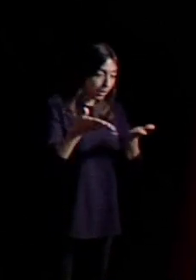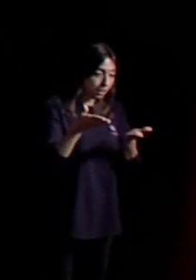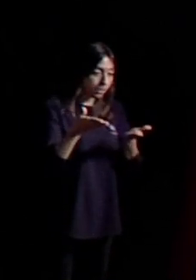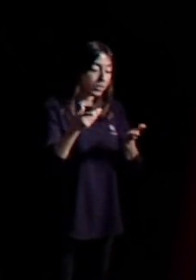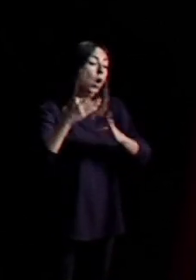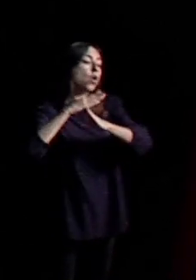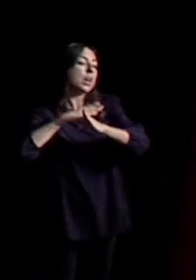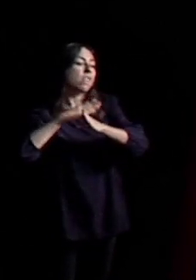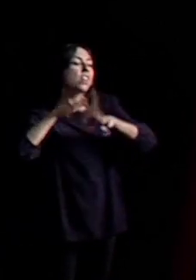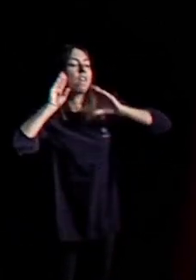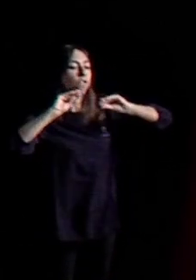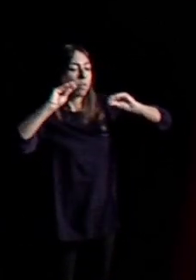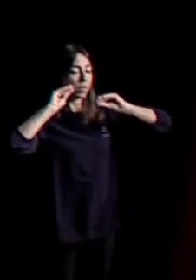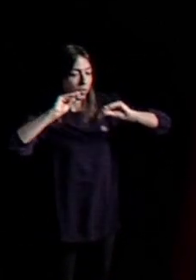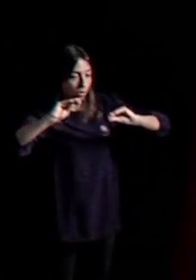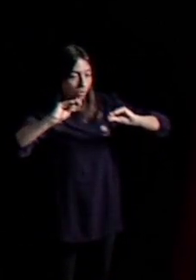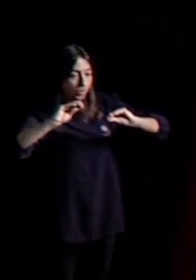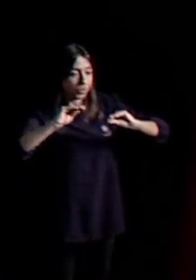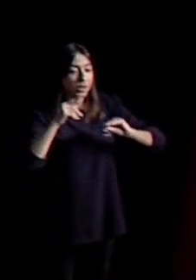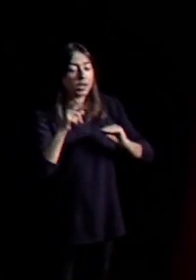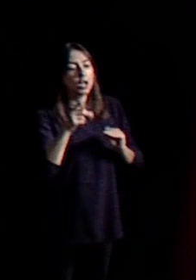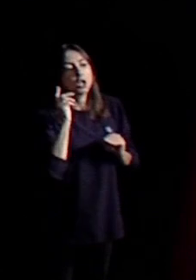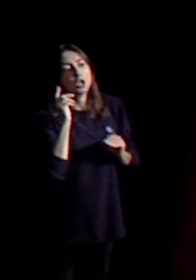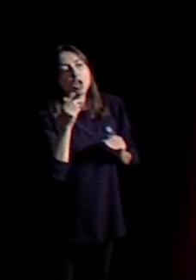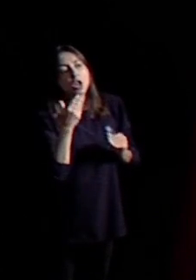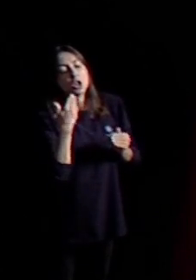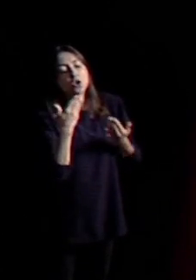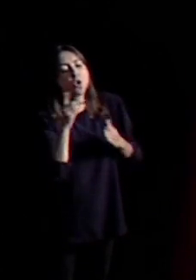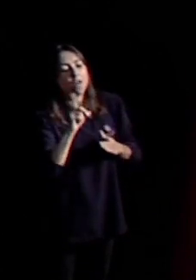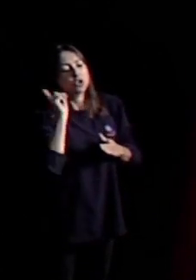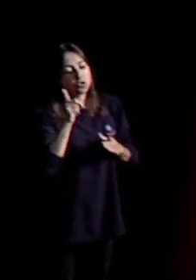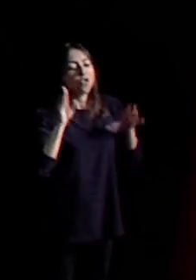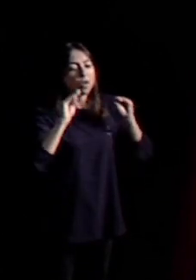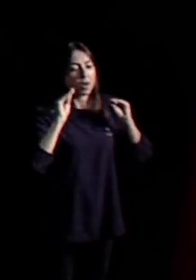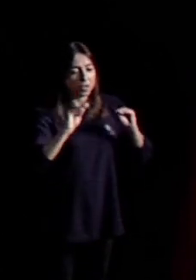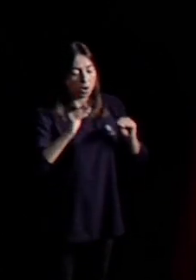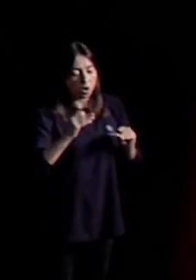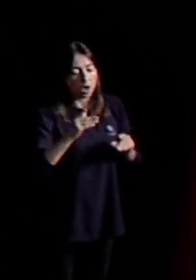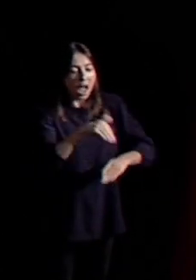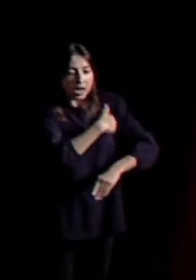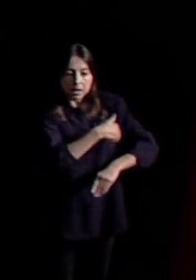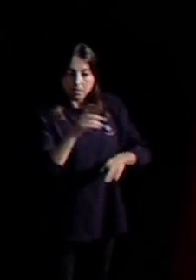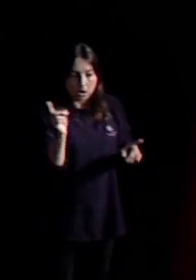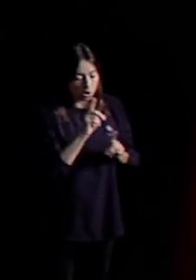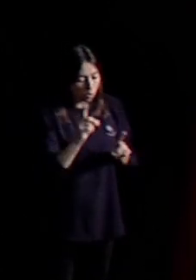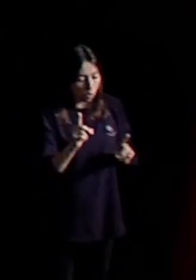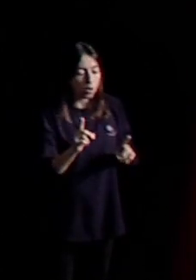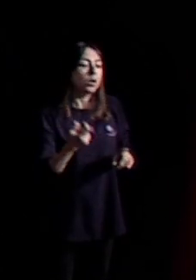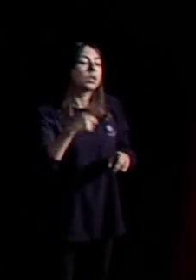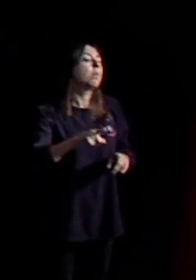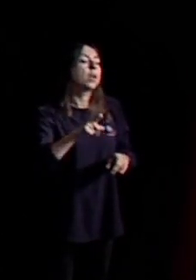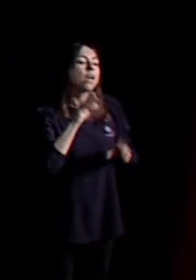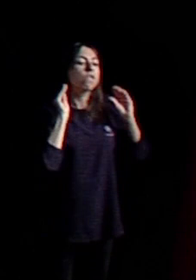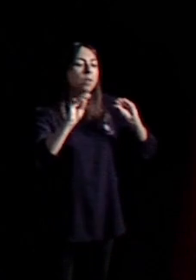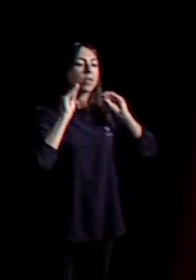a su nivel de formación, y no solo hablo de la formación académica, por supuesto, sino también de la formación